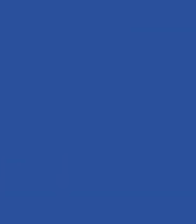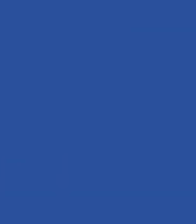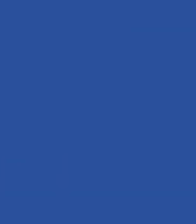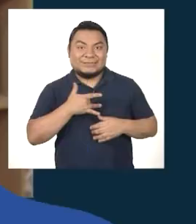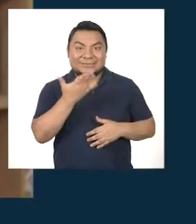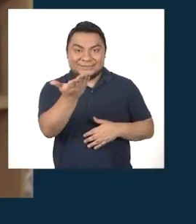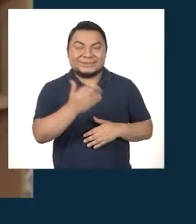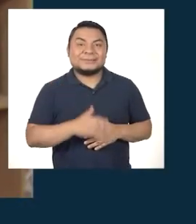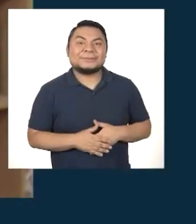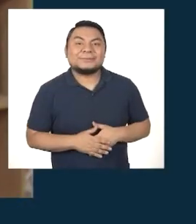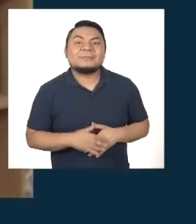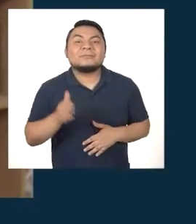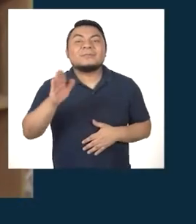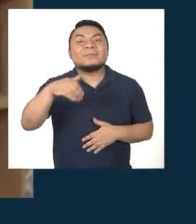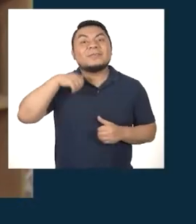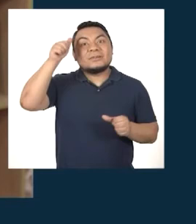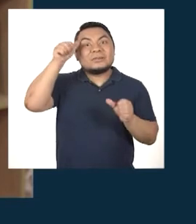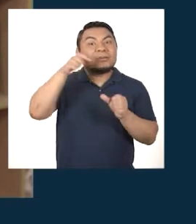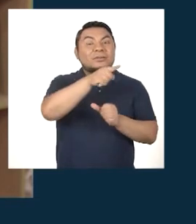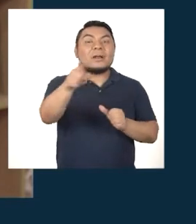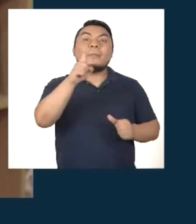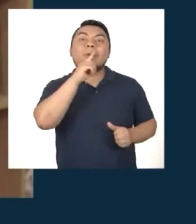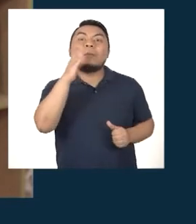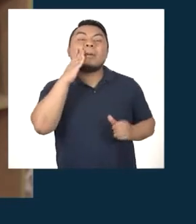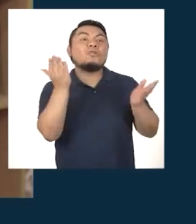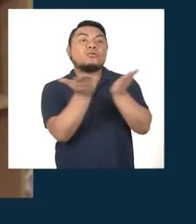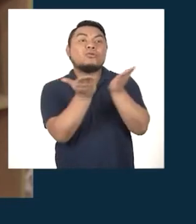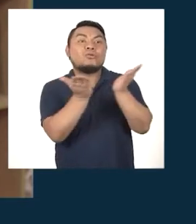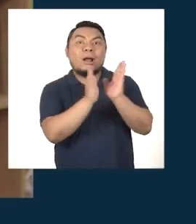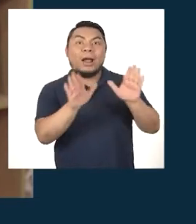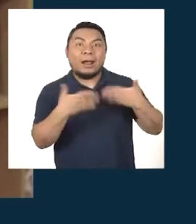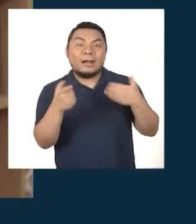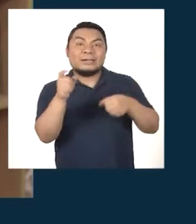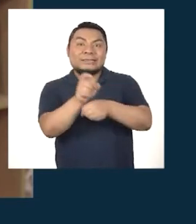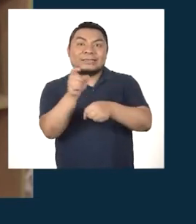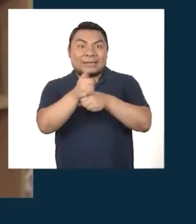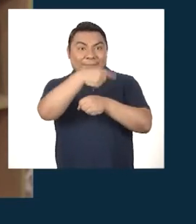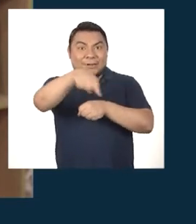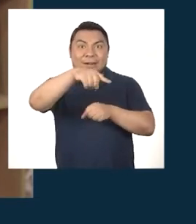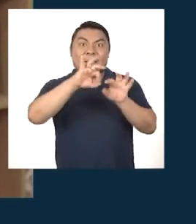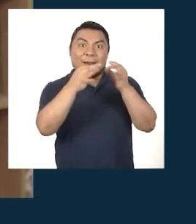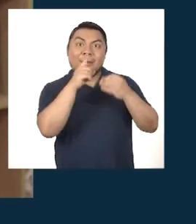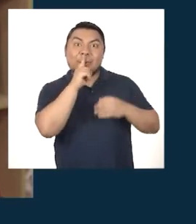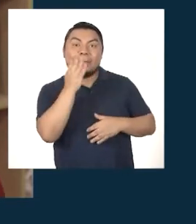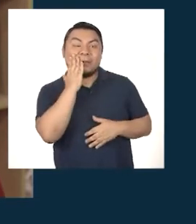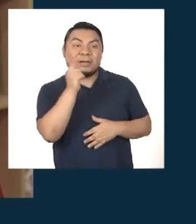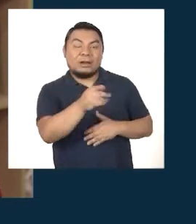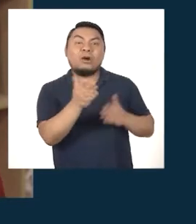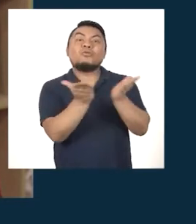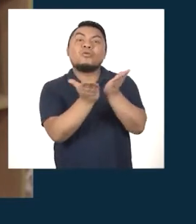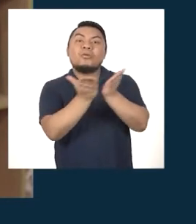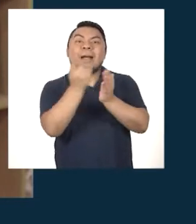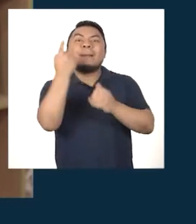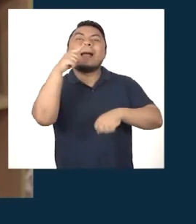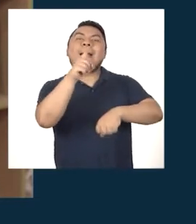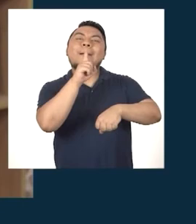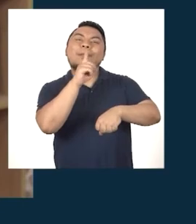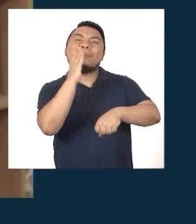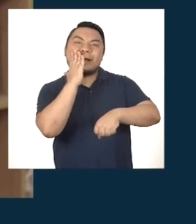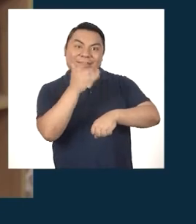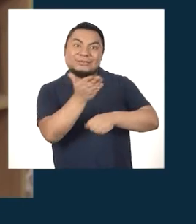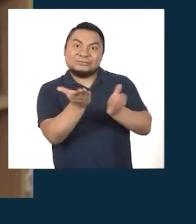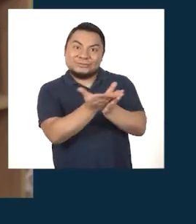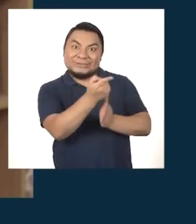recibir. Me gustaría recordarles a los padres que en las escuelas existen talleres para ellos, a los que les llamamos Escuela para Padres.